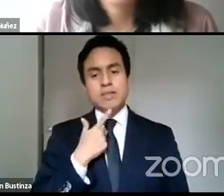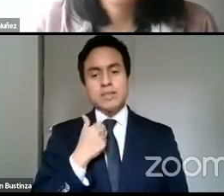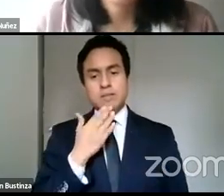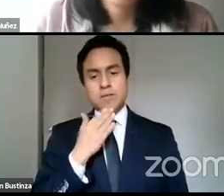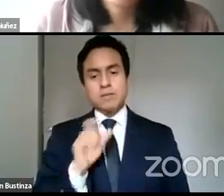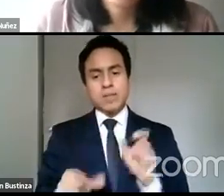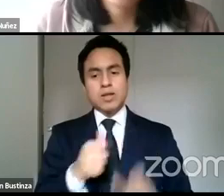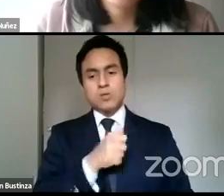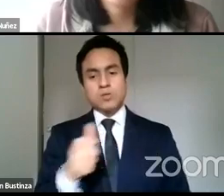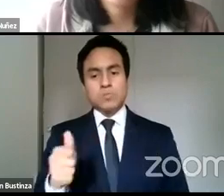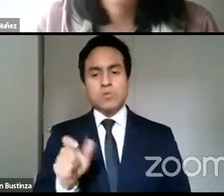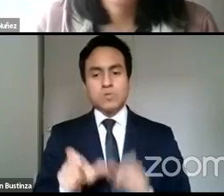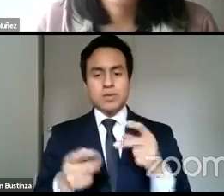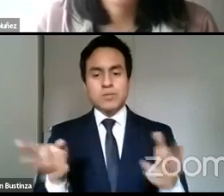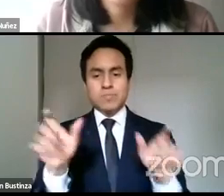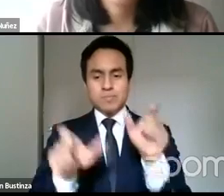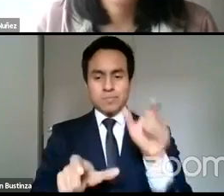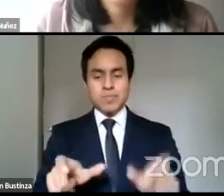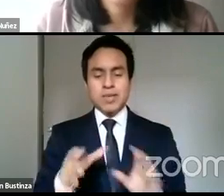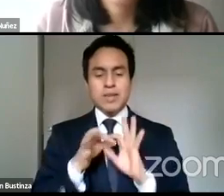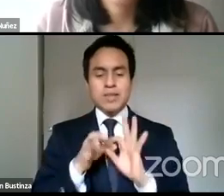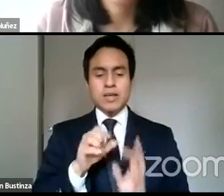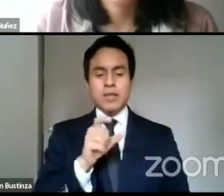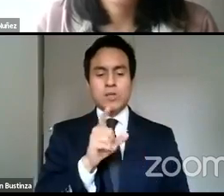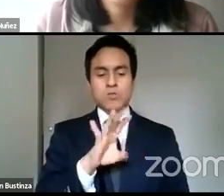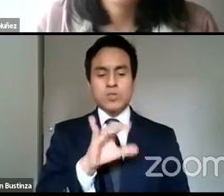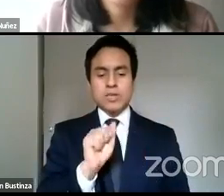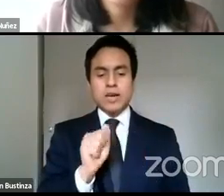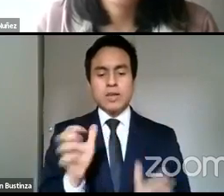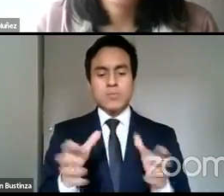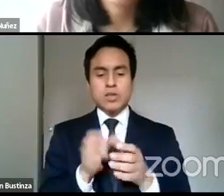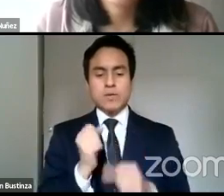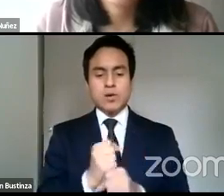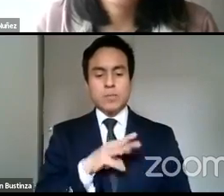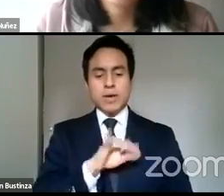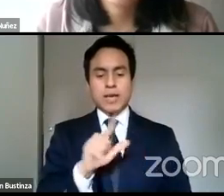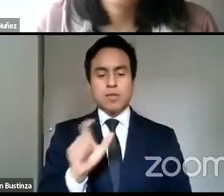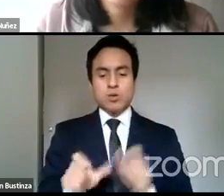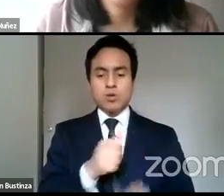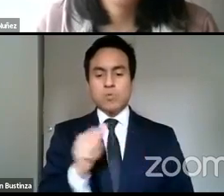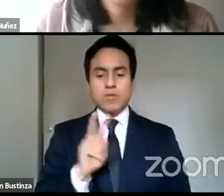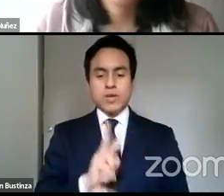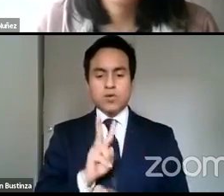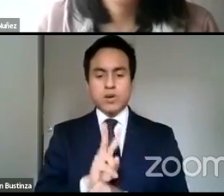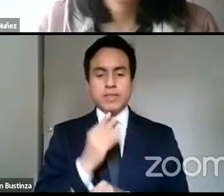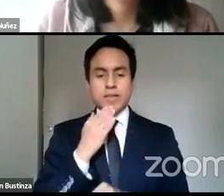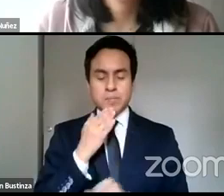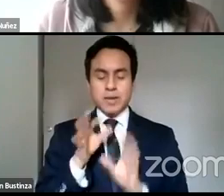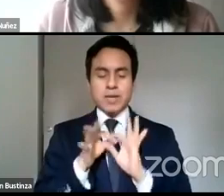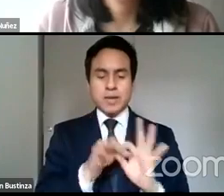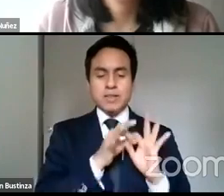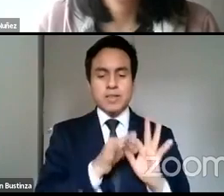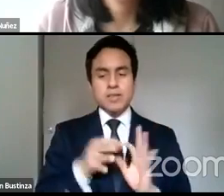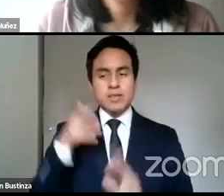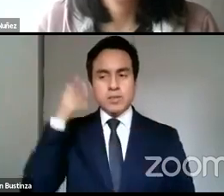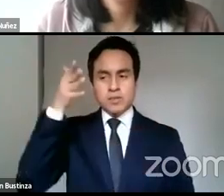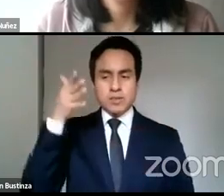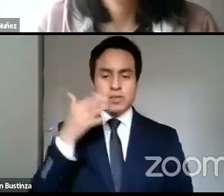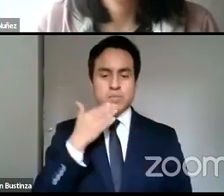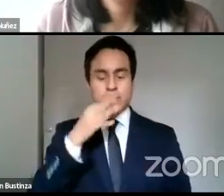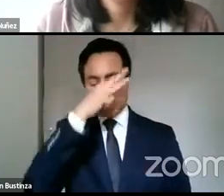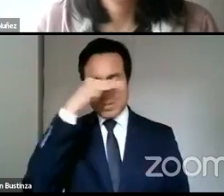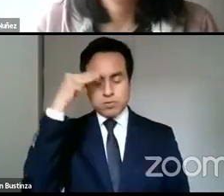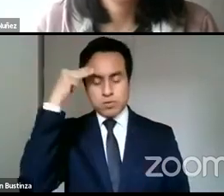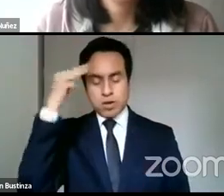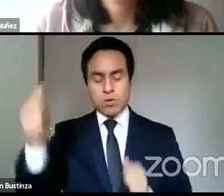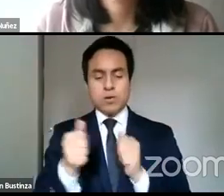todo público. Agradezco a Lucía, a su equipo de trabajo, agradezco a Miguel y a todos los profesores que dictaron sus charlas, y también a Mellington, que